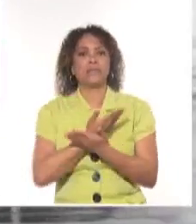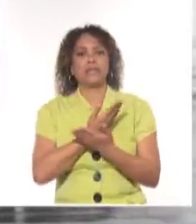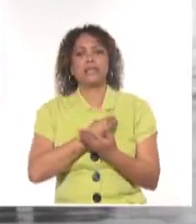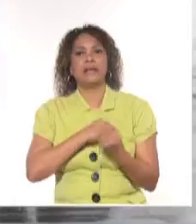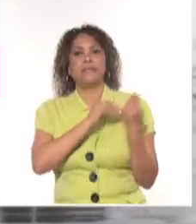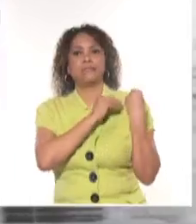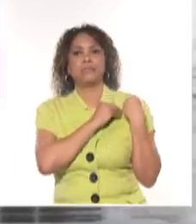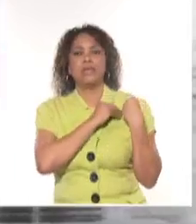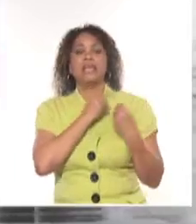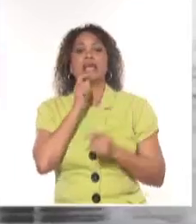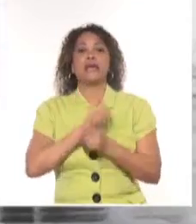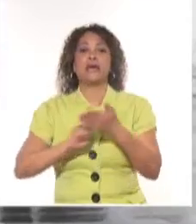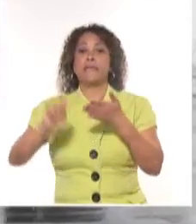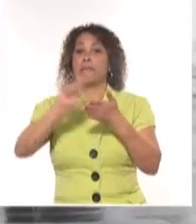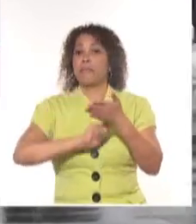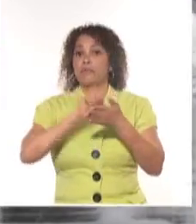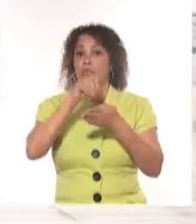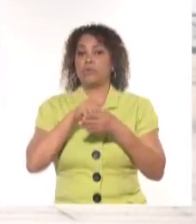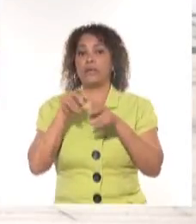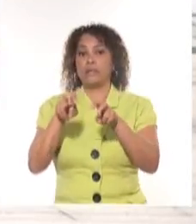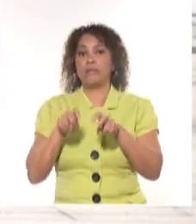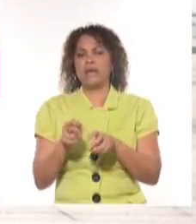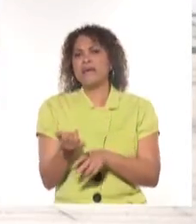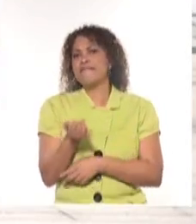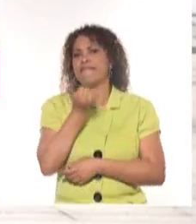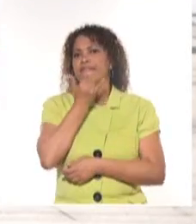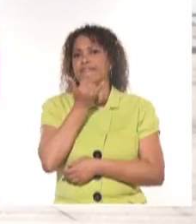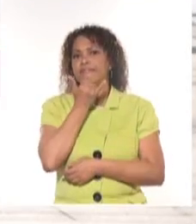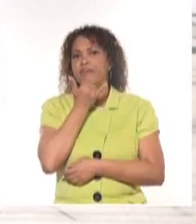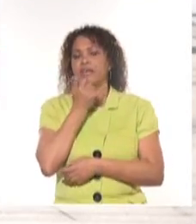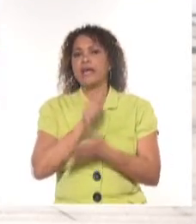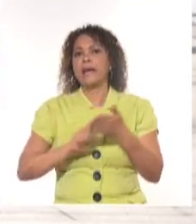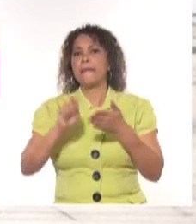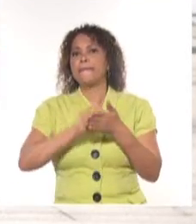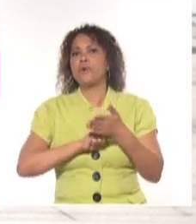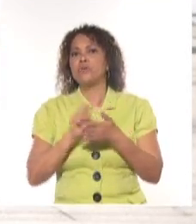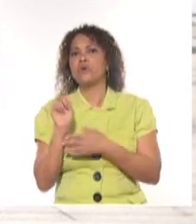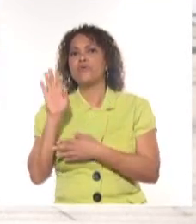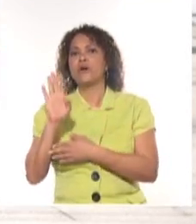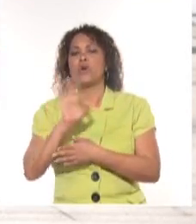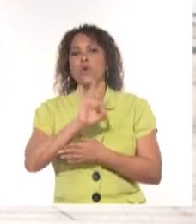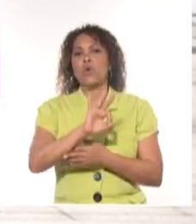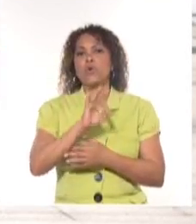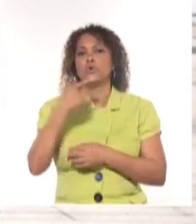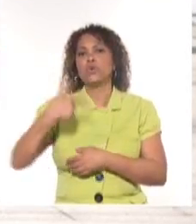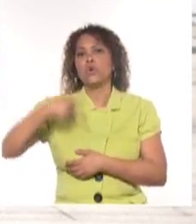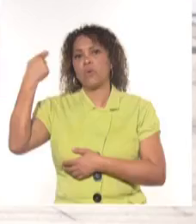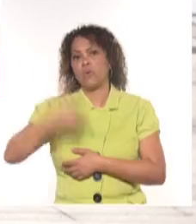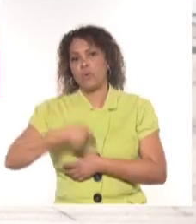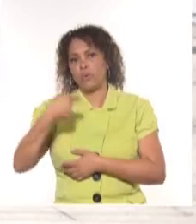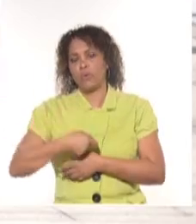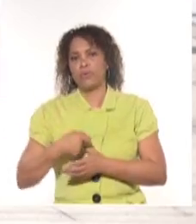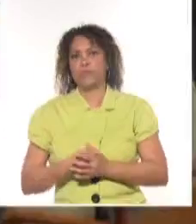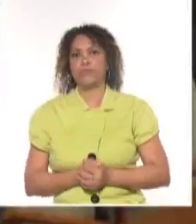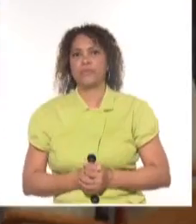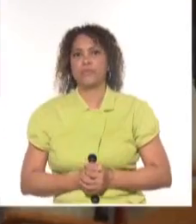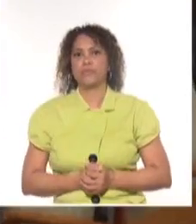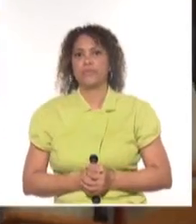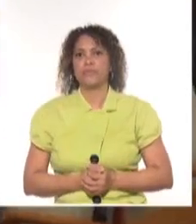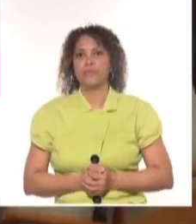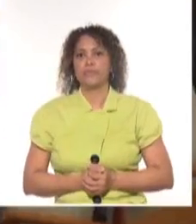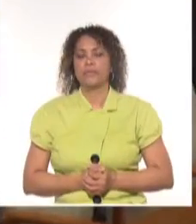Asamblea Nacional de ese país. El fallo fue adoptado con el voto a favor de los 8 jueces del Constitucional. Para